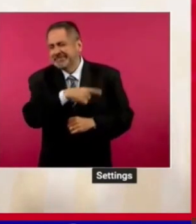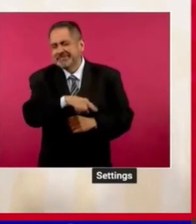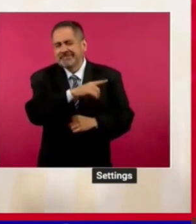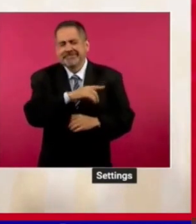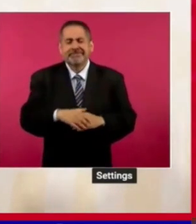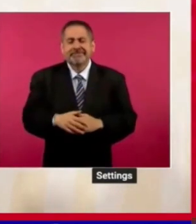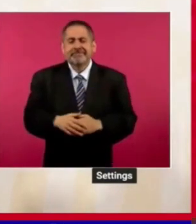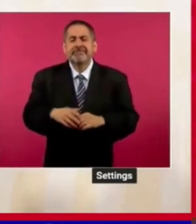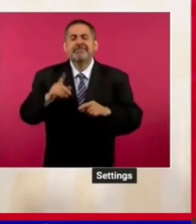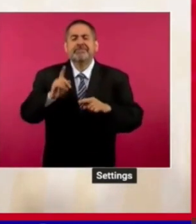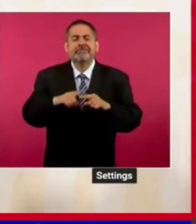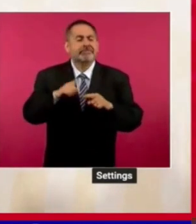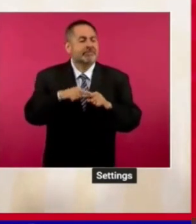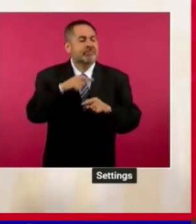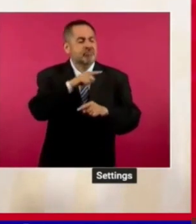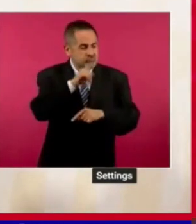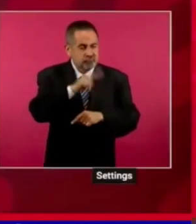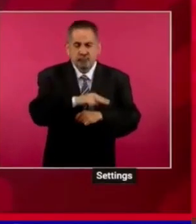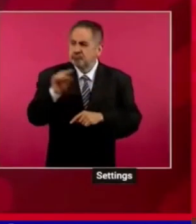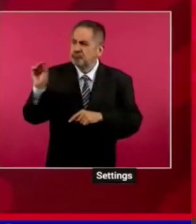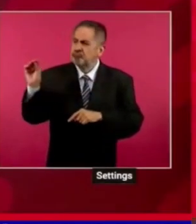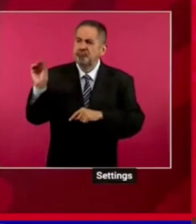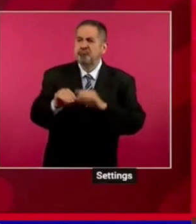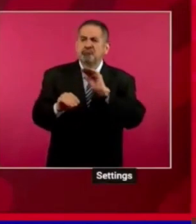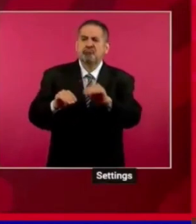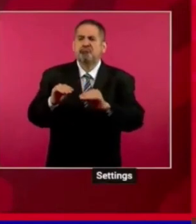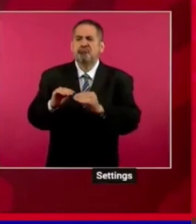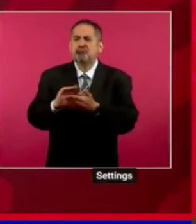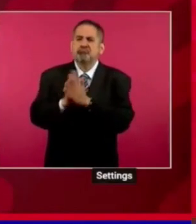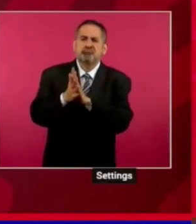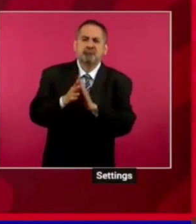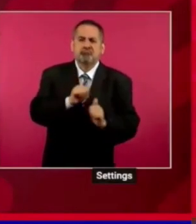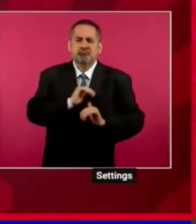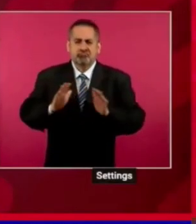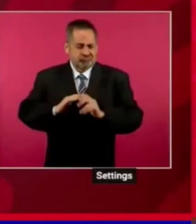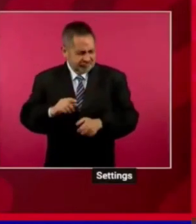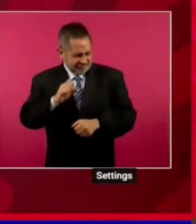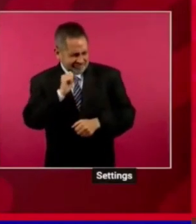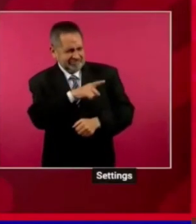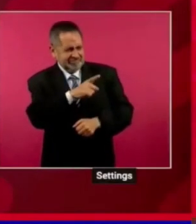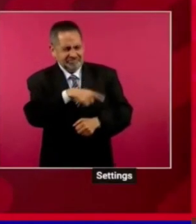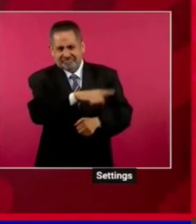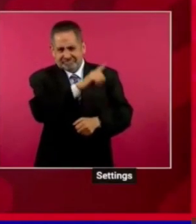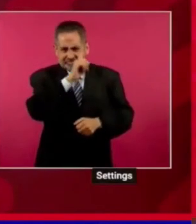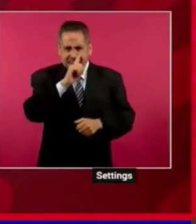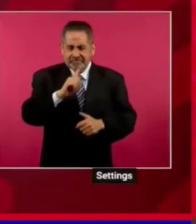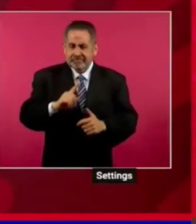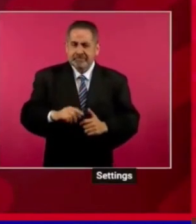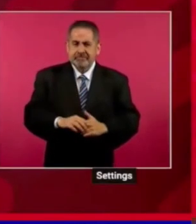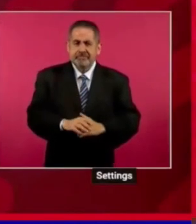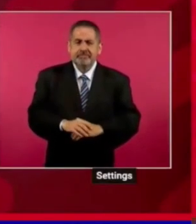¿Quiénes fueron los que militarizaron el país? Ellos.